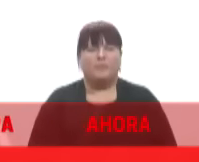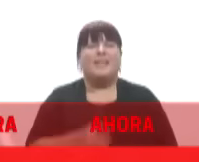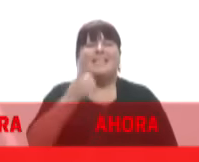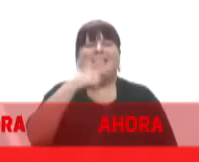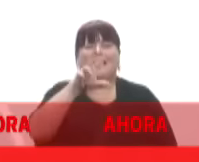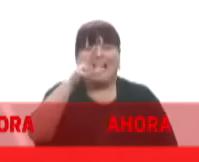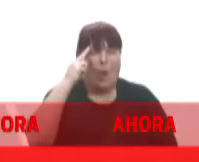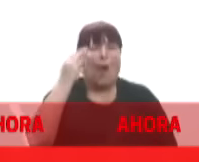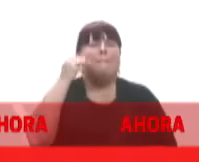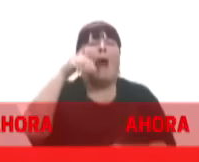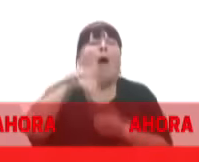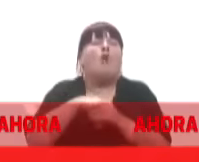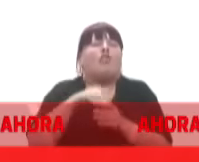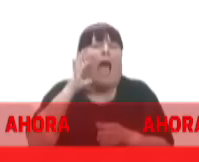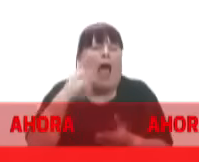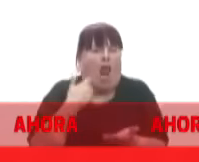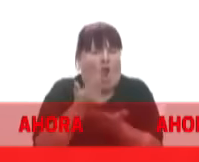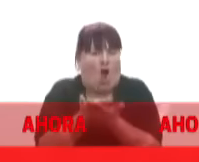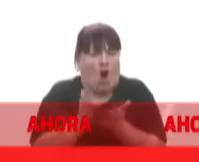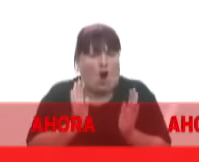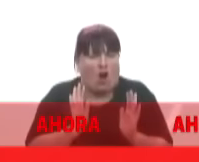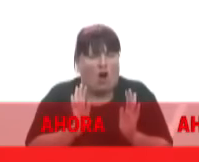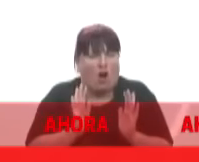139 para que se vote algo.